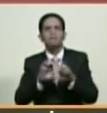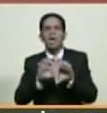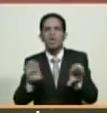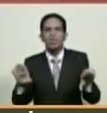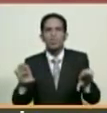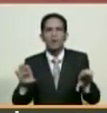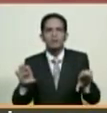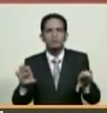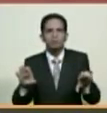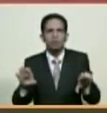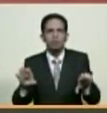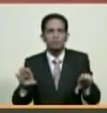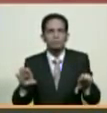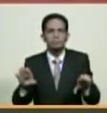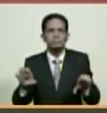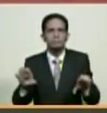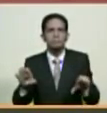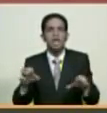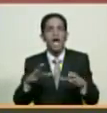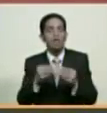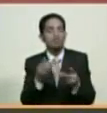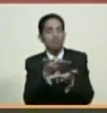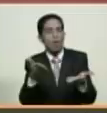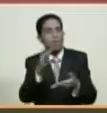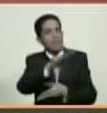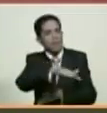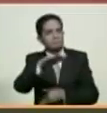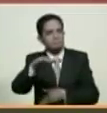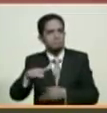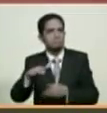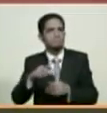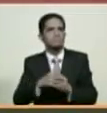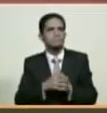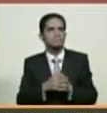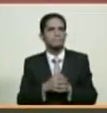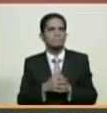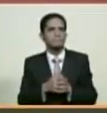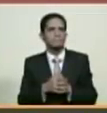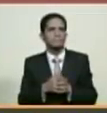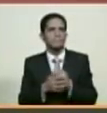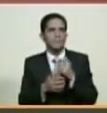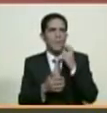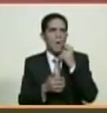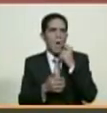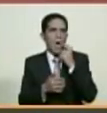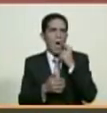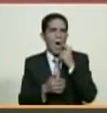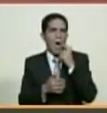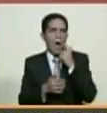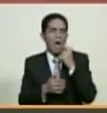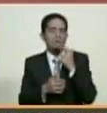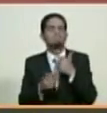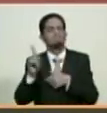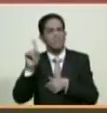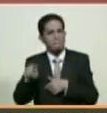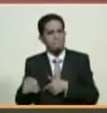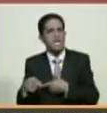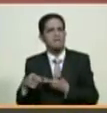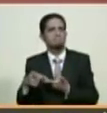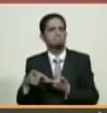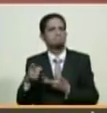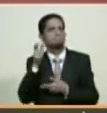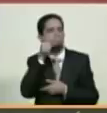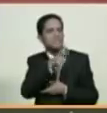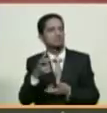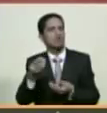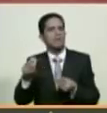universal, gratuita y de calidad para todas nuestras niñas y para todos nuestros niños, incluidos los hijos de los colombianos, de los peruanos y los ecuatorianos que viven en